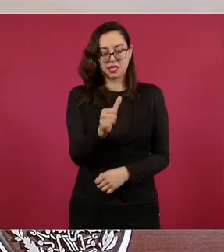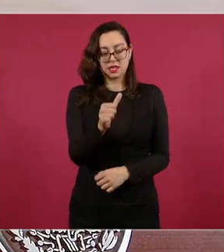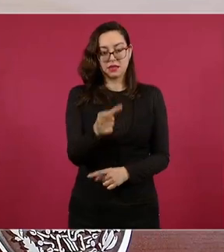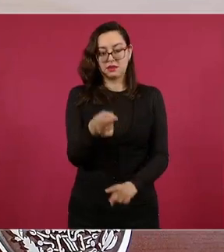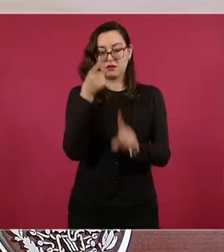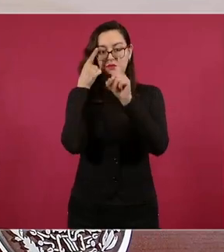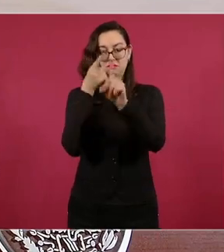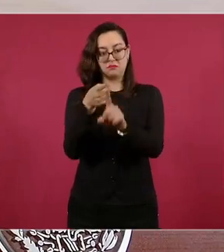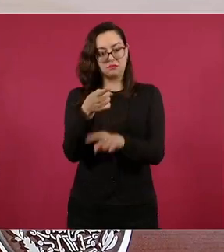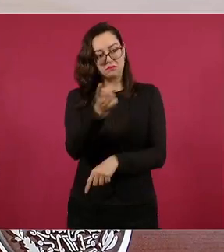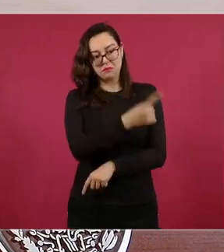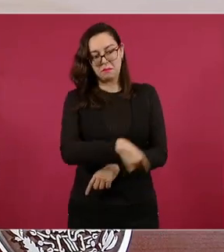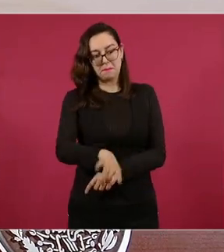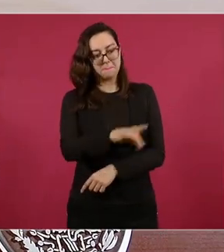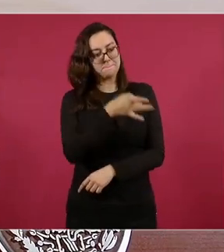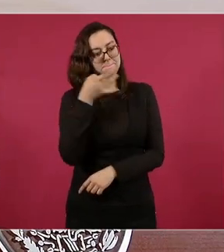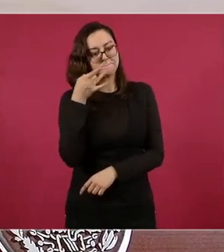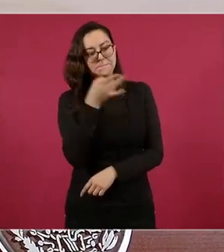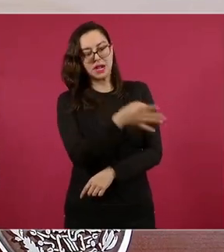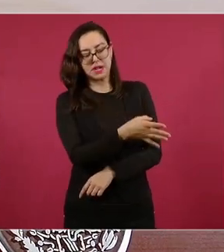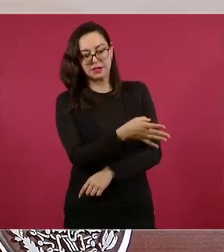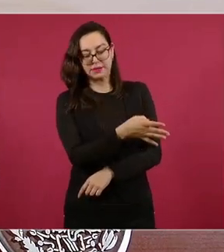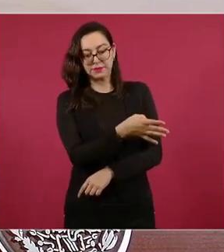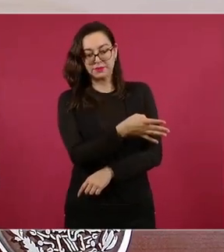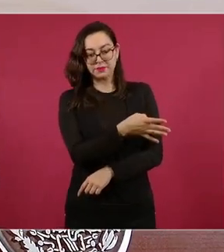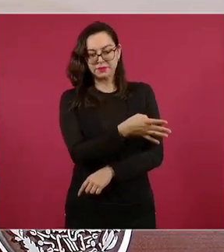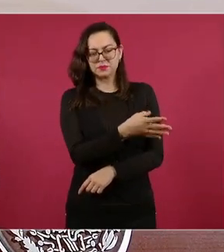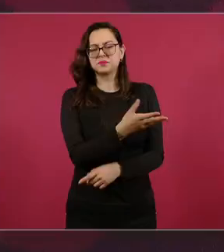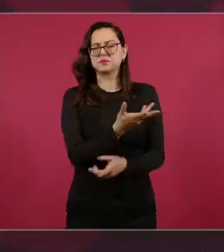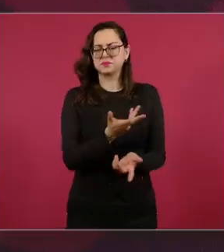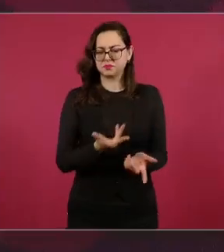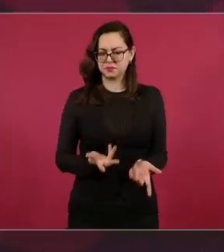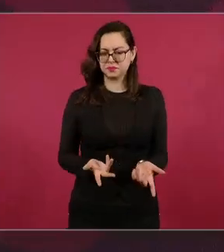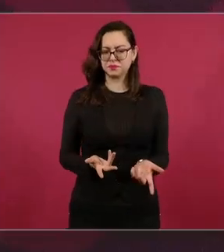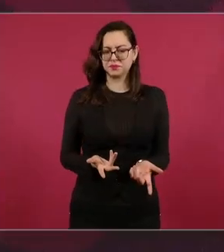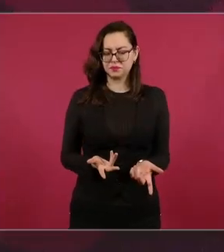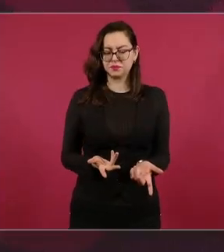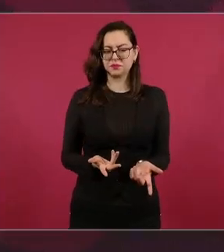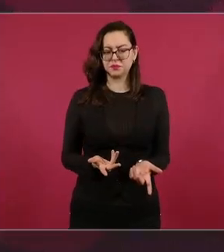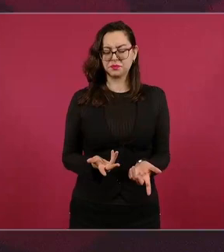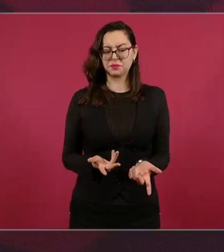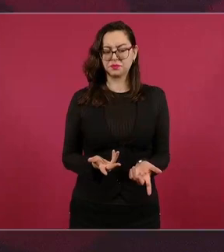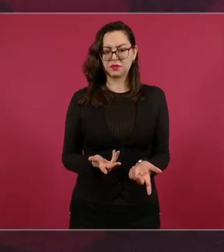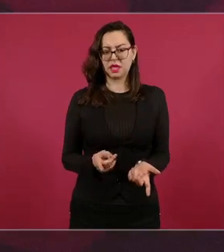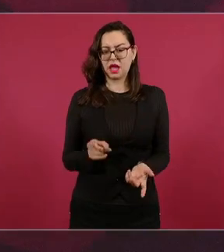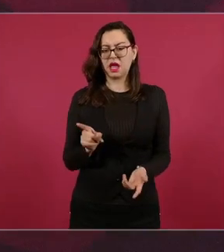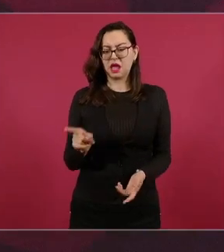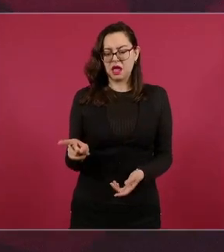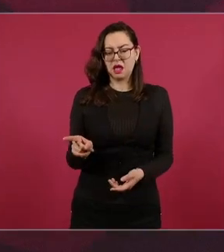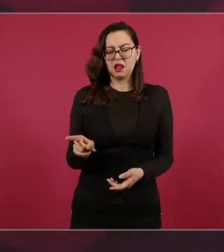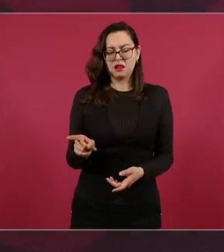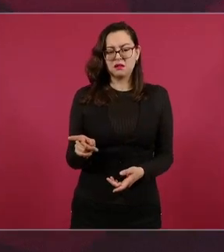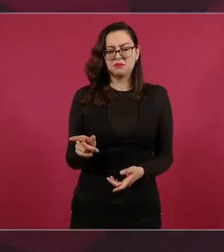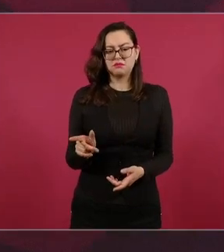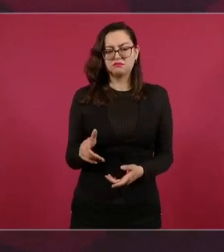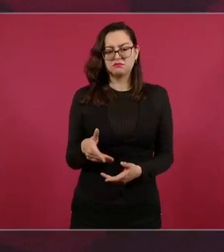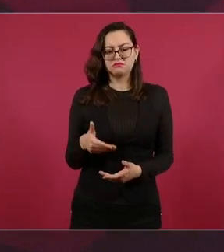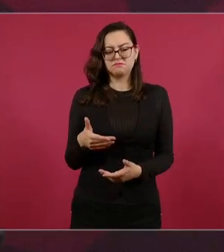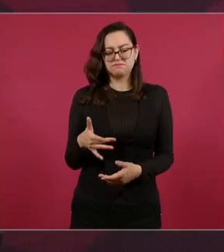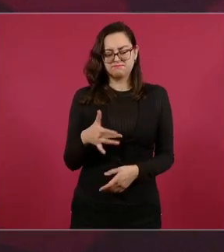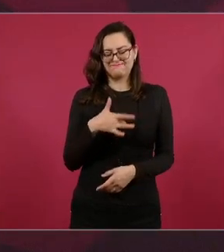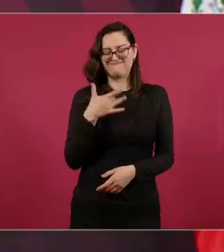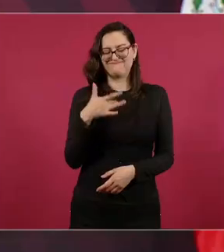derrocar al régimen. Él podría tener como a la postre se vio la